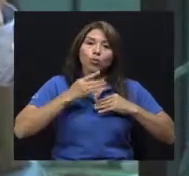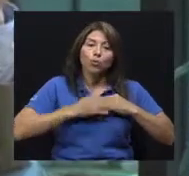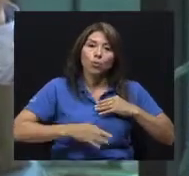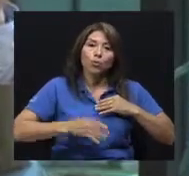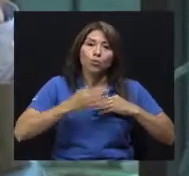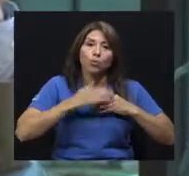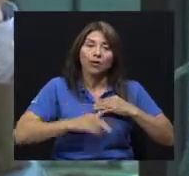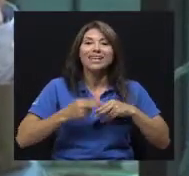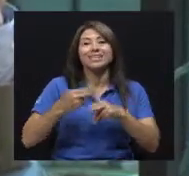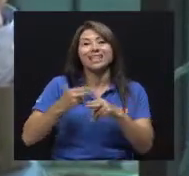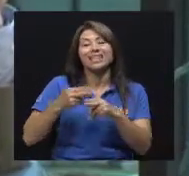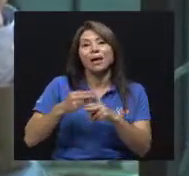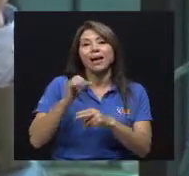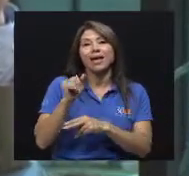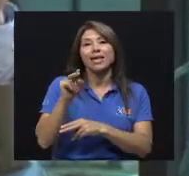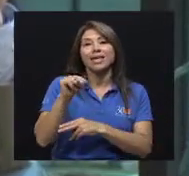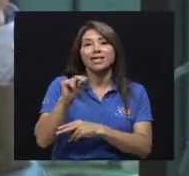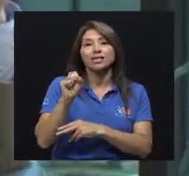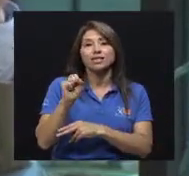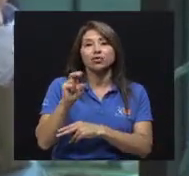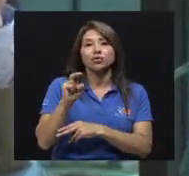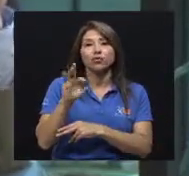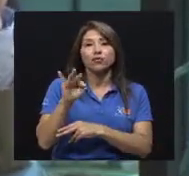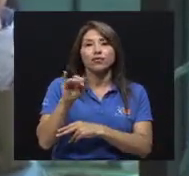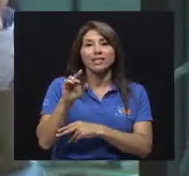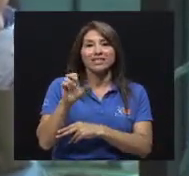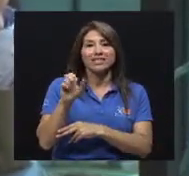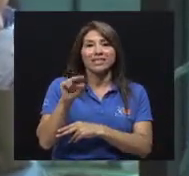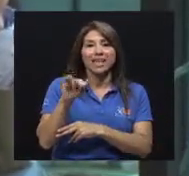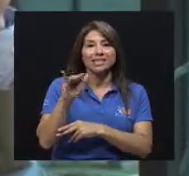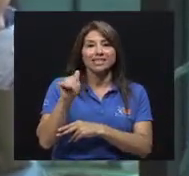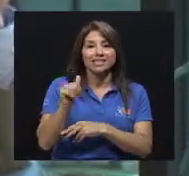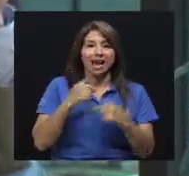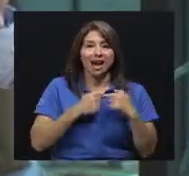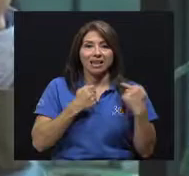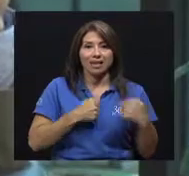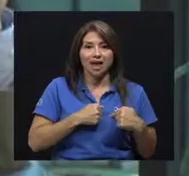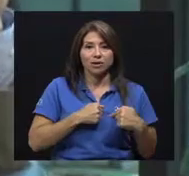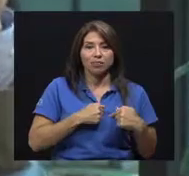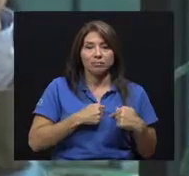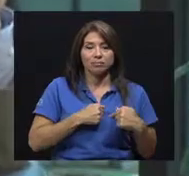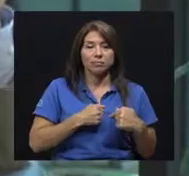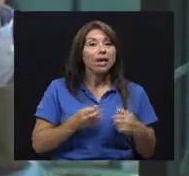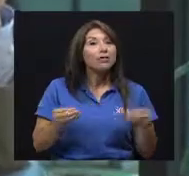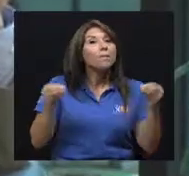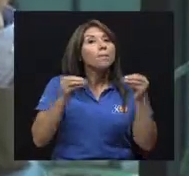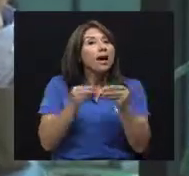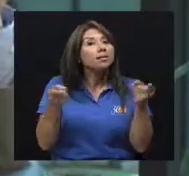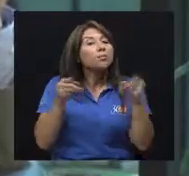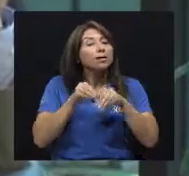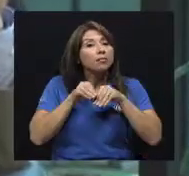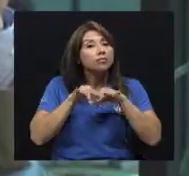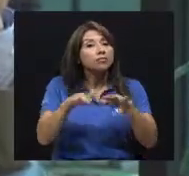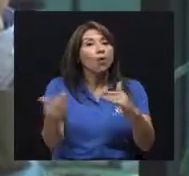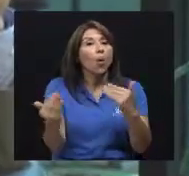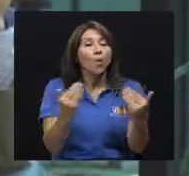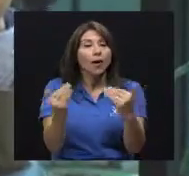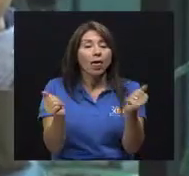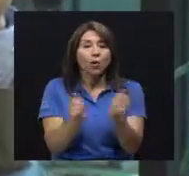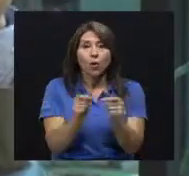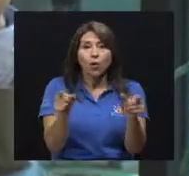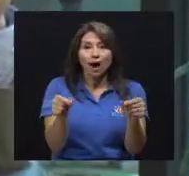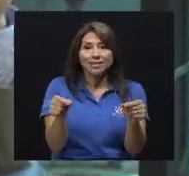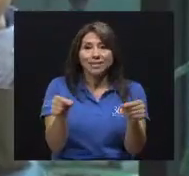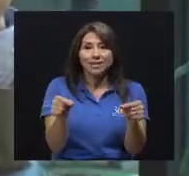enfermedad que tiene más mortalidad o más alta que el cáncer. Y que deteriora mucho la calidad de vida de los pacientes.